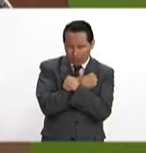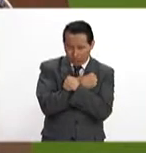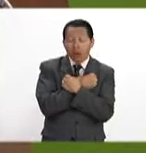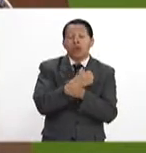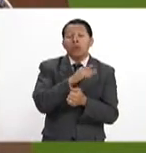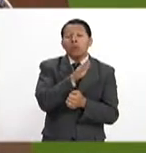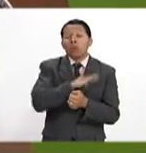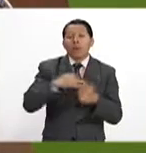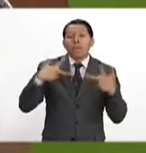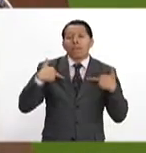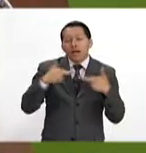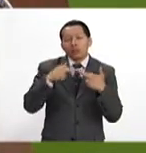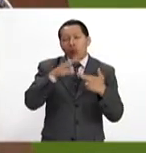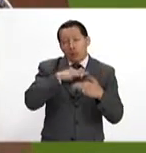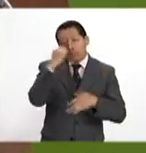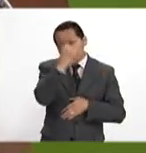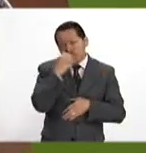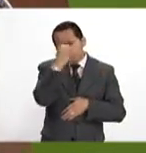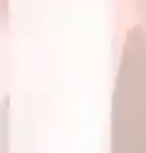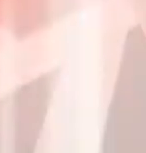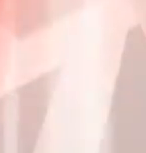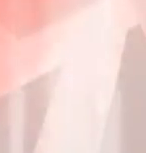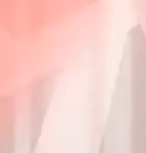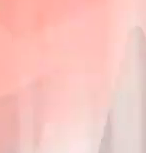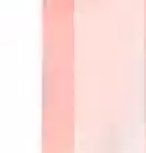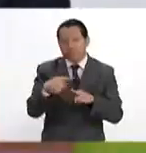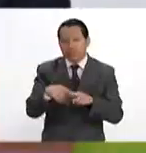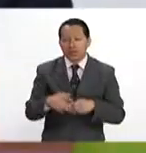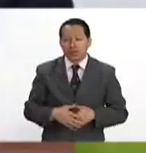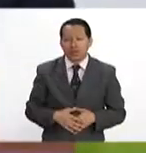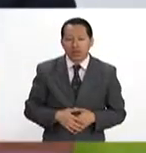ha venido evaluando.